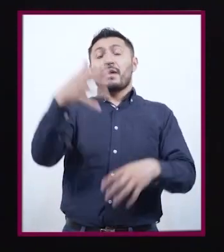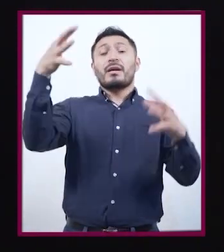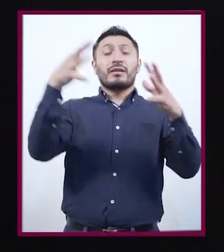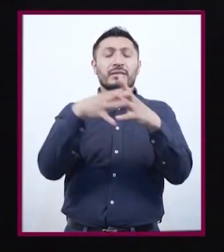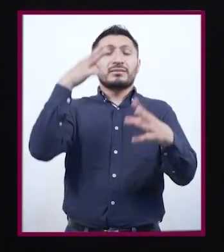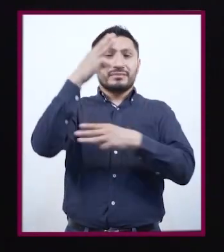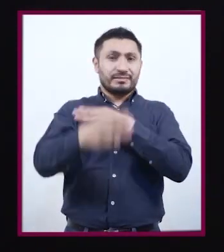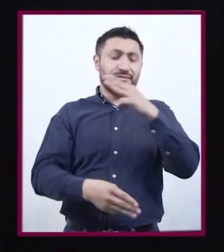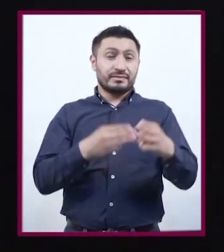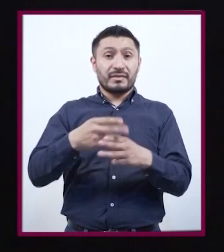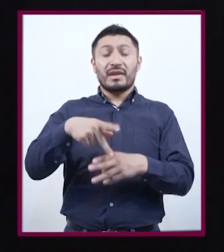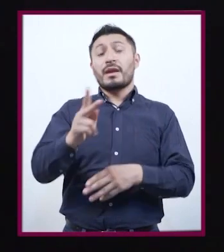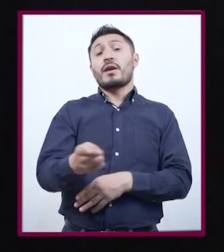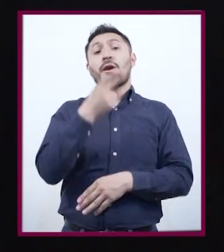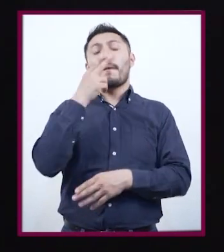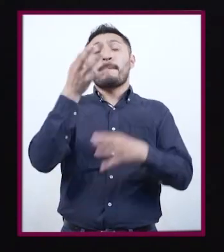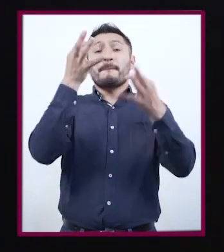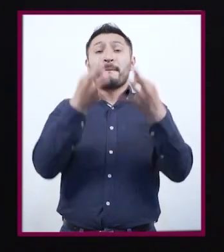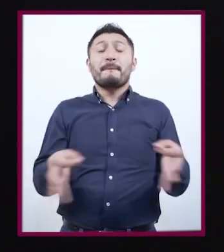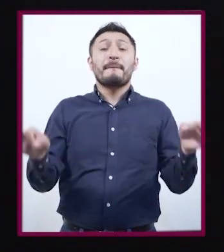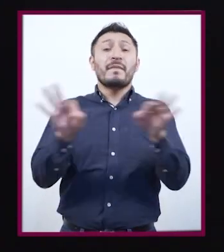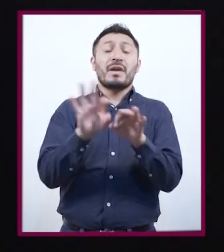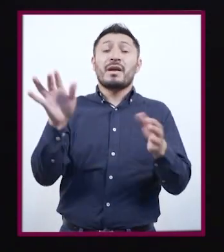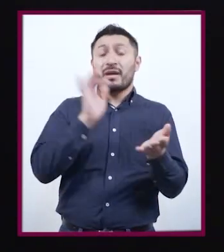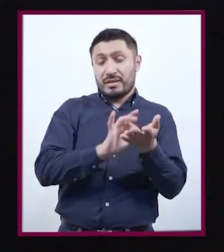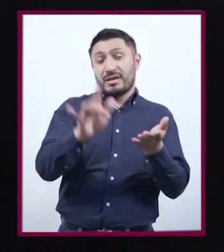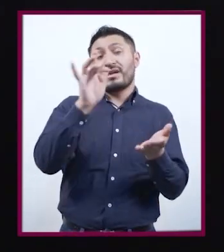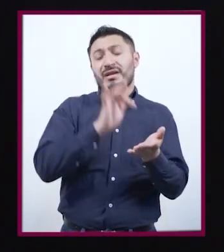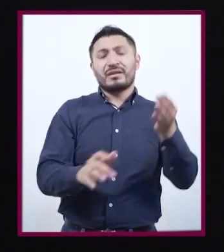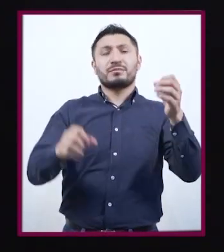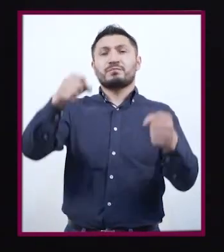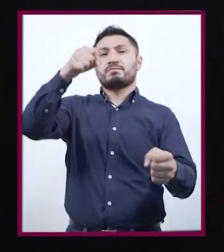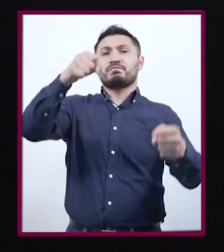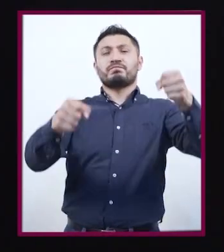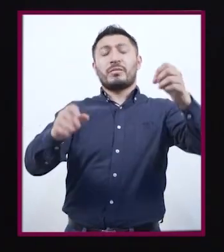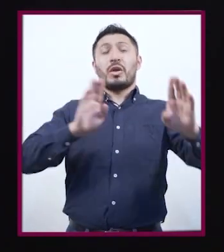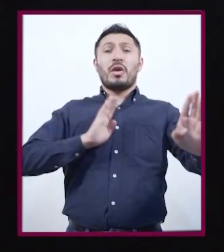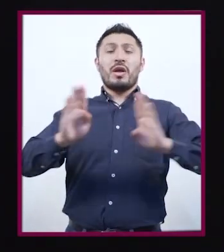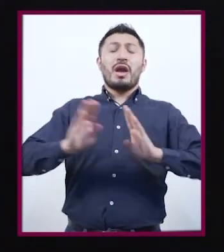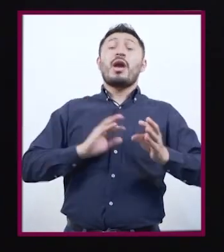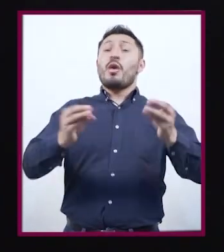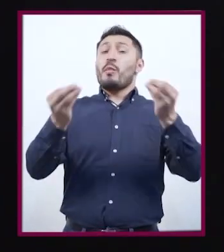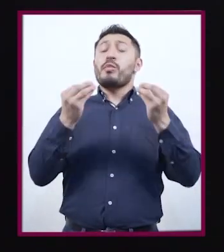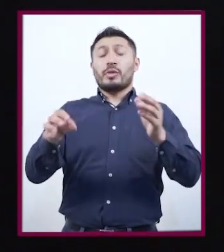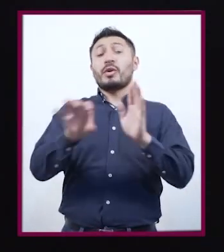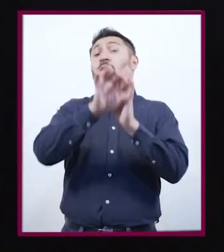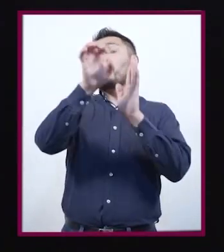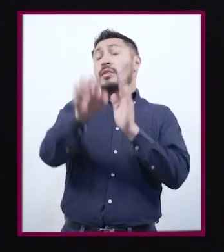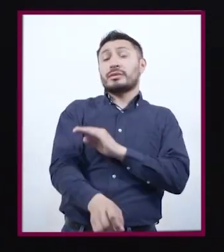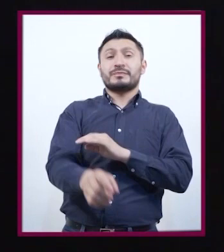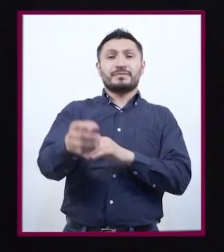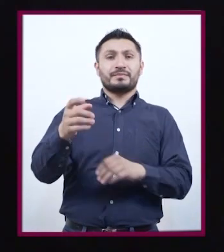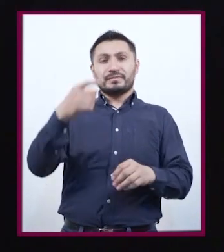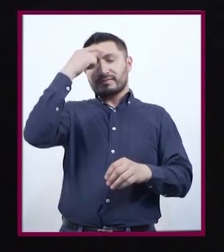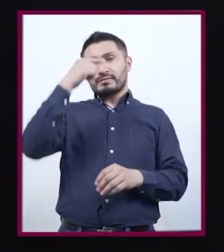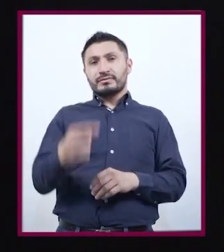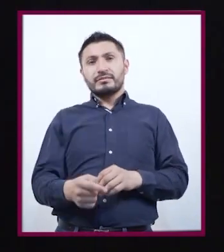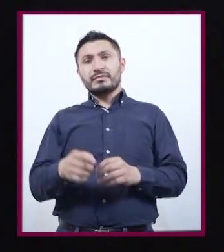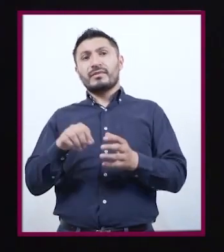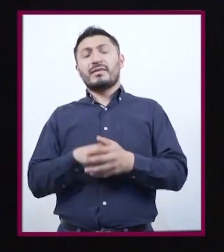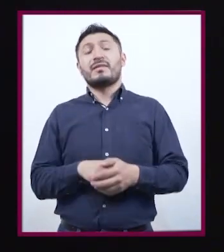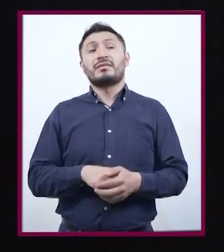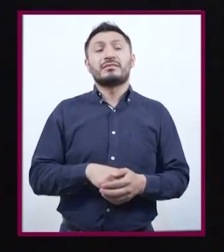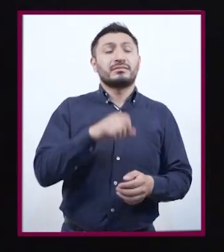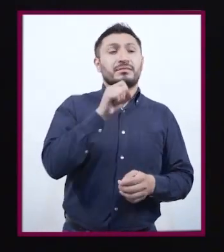Primera Guerra Mundial, su uso fue muy importante porque apoyó a las operaciones de muchos ejércitos. Por ejemplo, para sincronizar entre